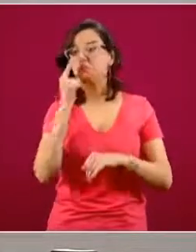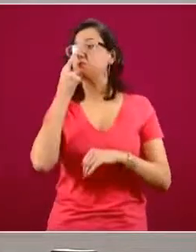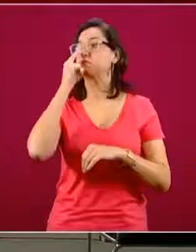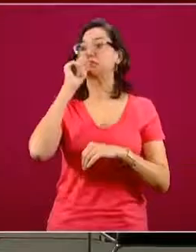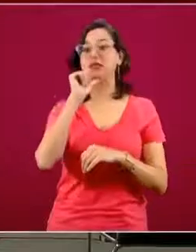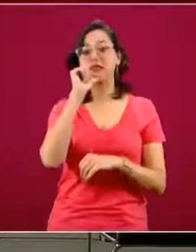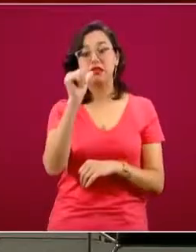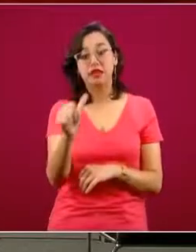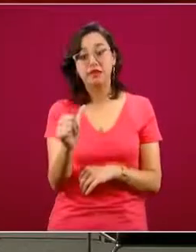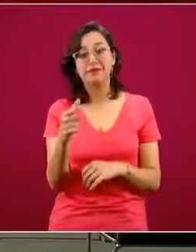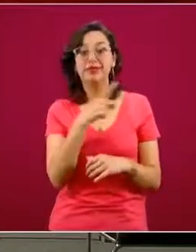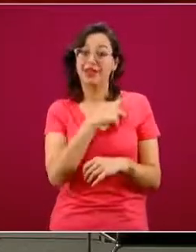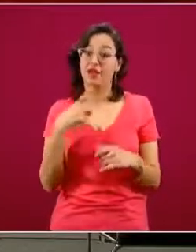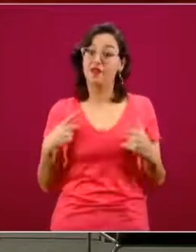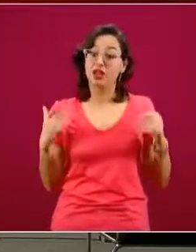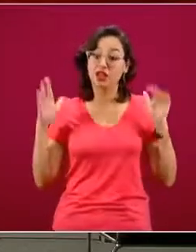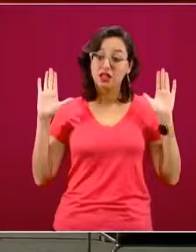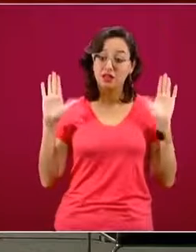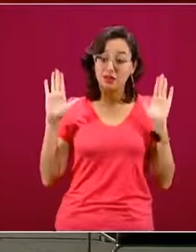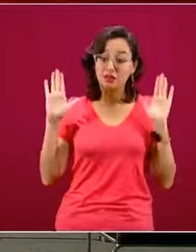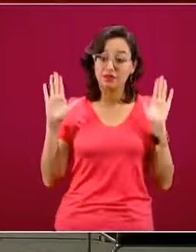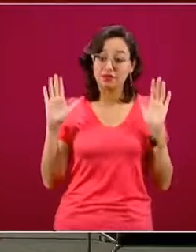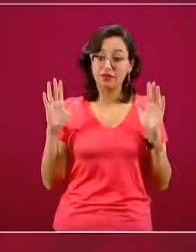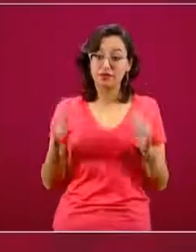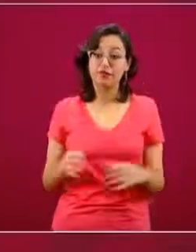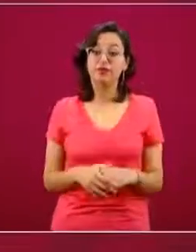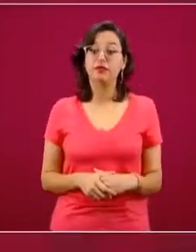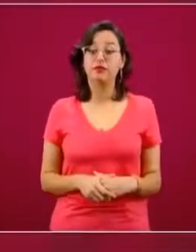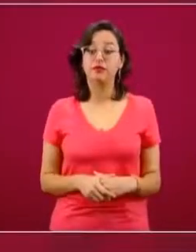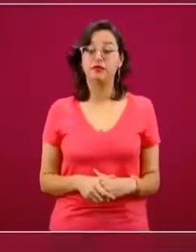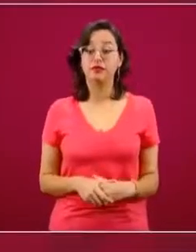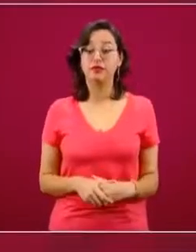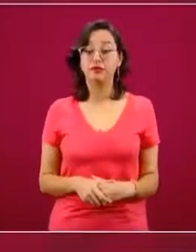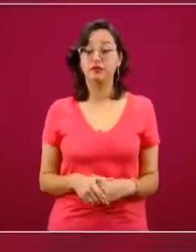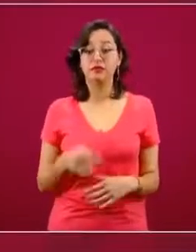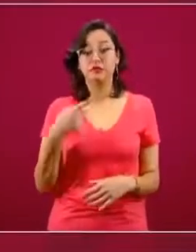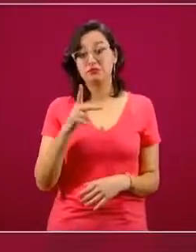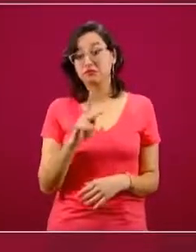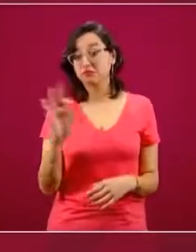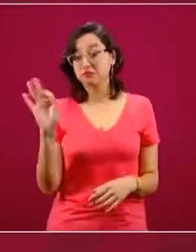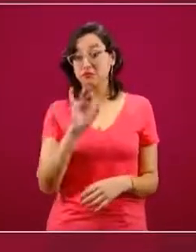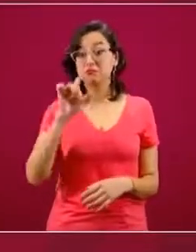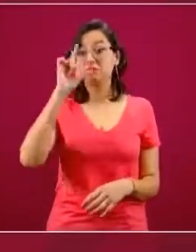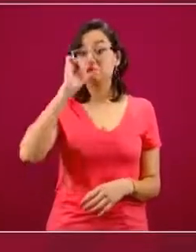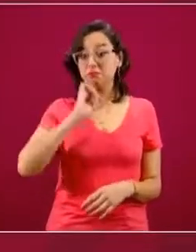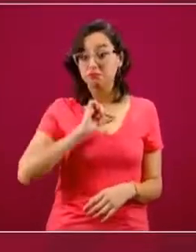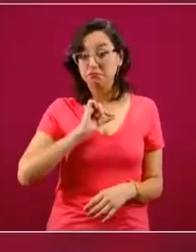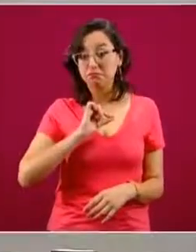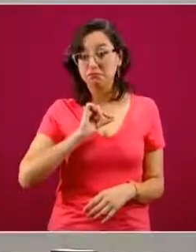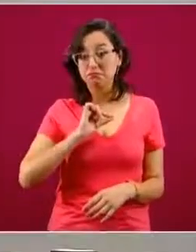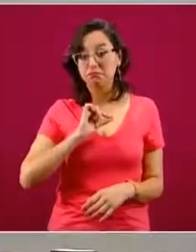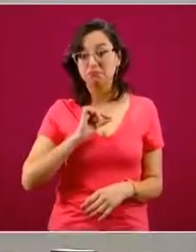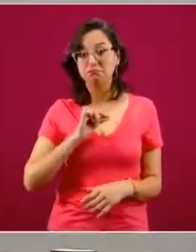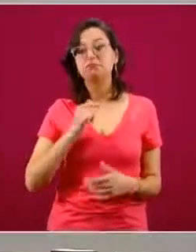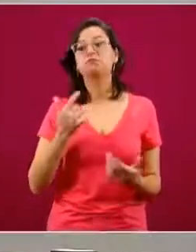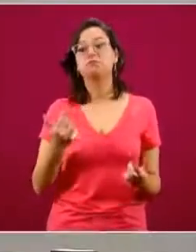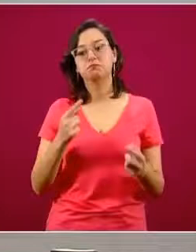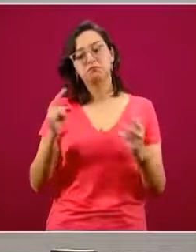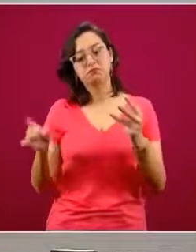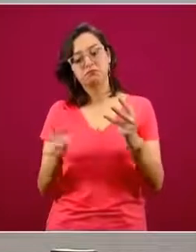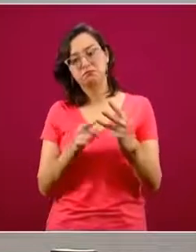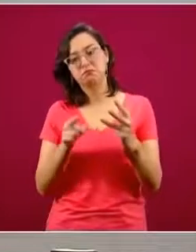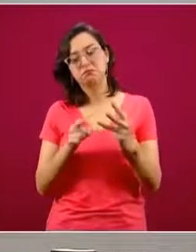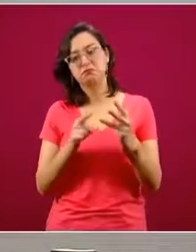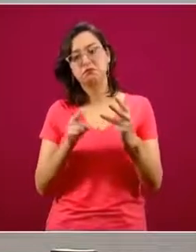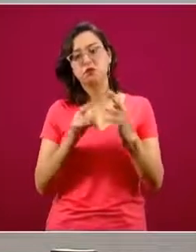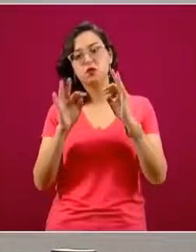prueba, se debe tomar la muestra para hacer la prueba. Pero si esto no ocurre, existe un tercer mecanismo